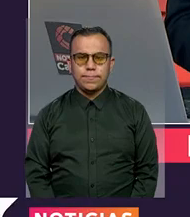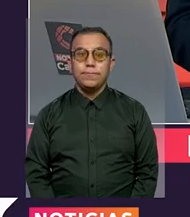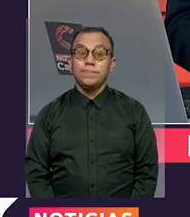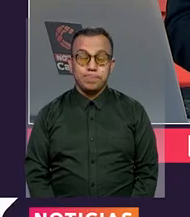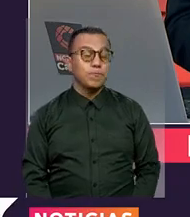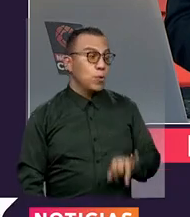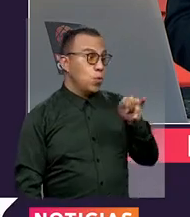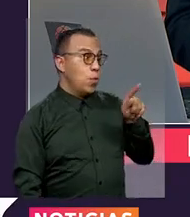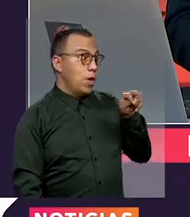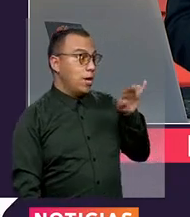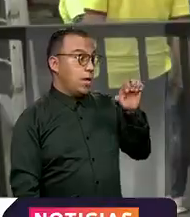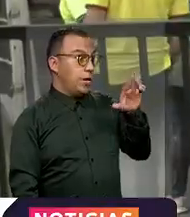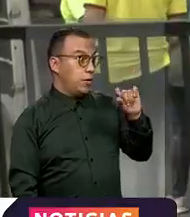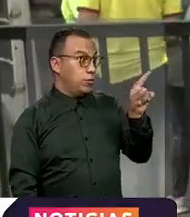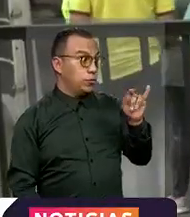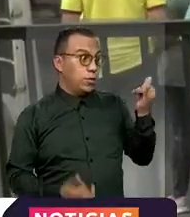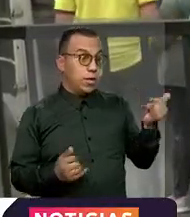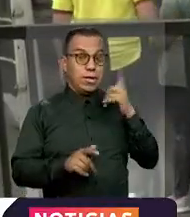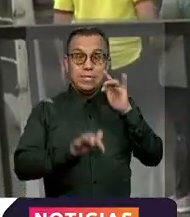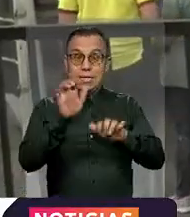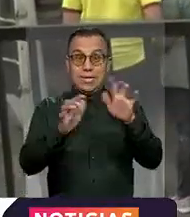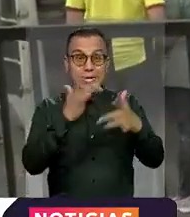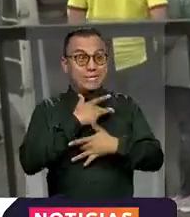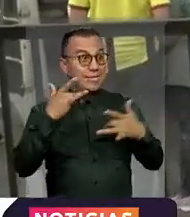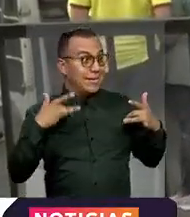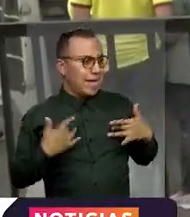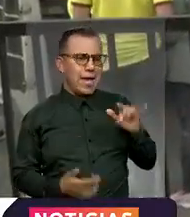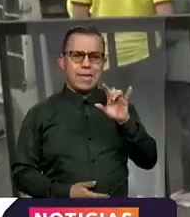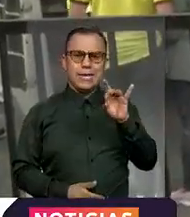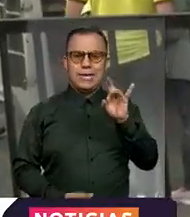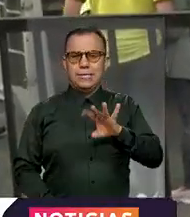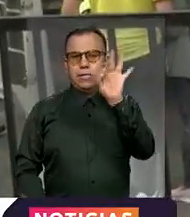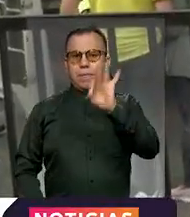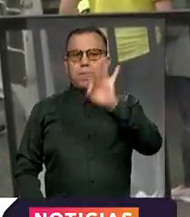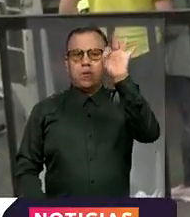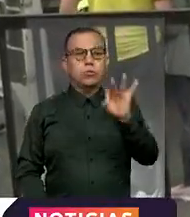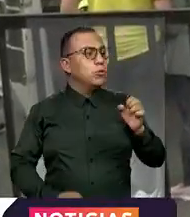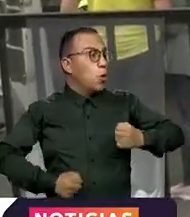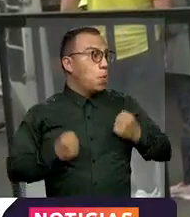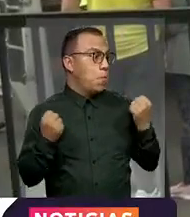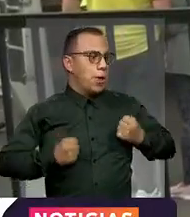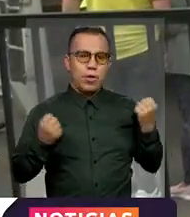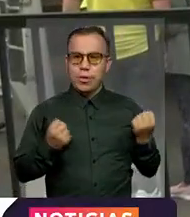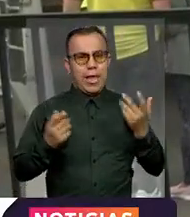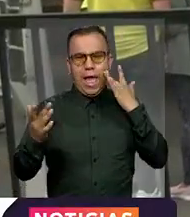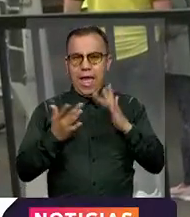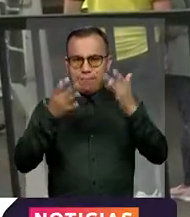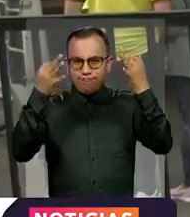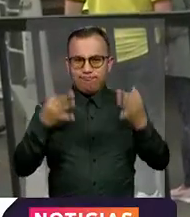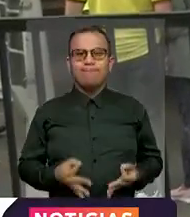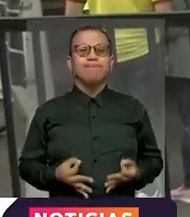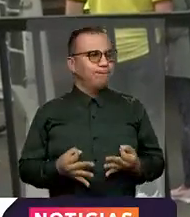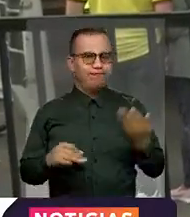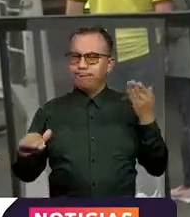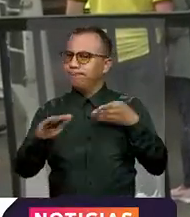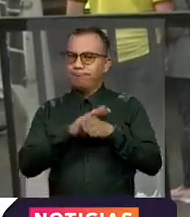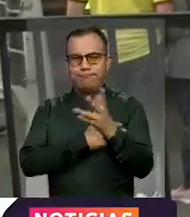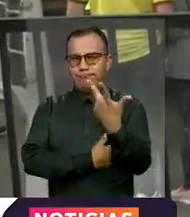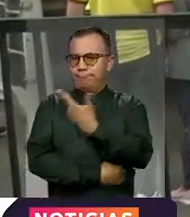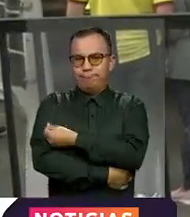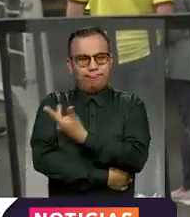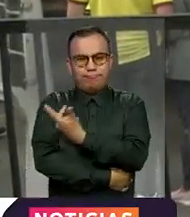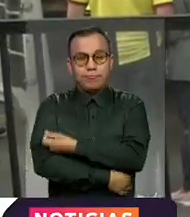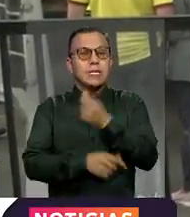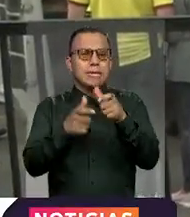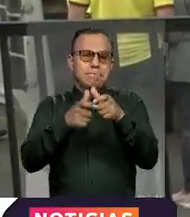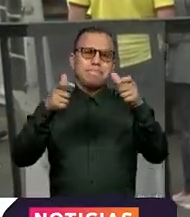Juan Carlos, pues según la Secretaría de Salud, el 15% de los bogotanos no ha accedido a la vacunación contra el COVID-19. Hay